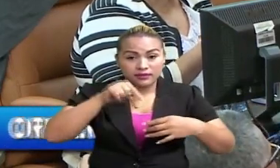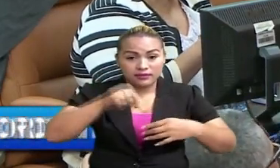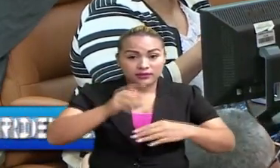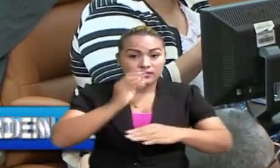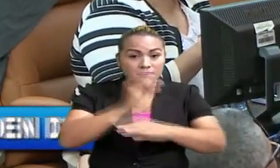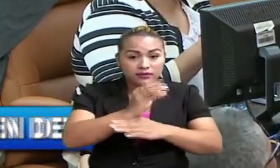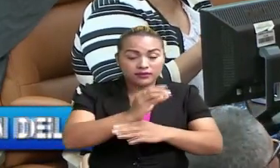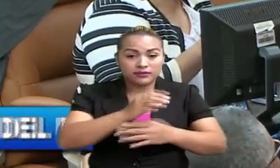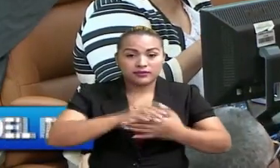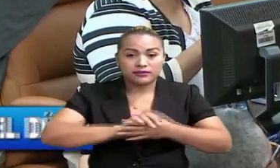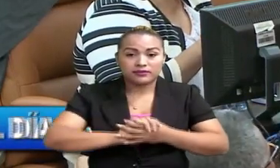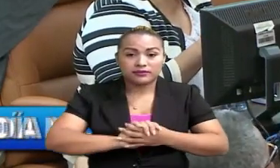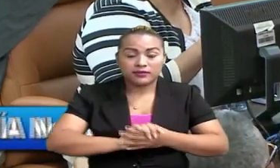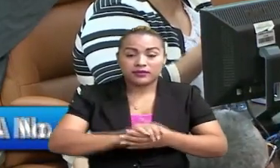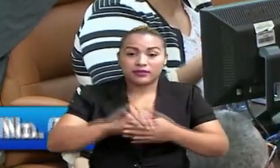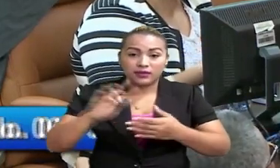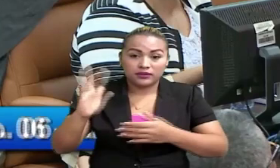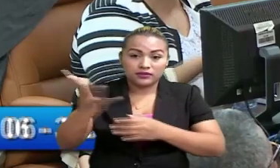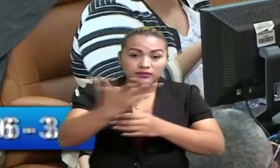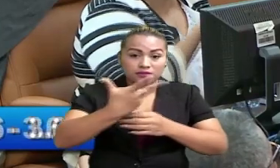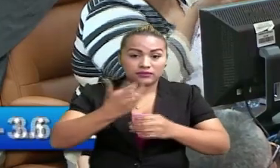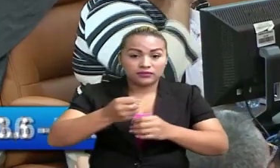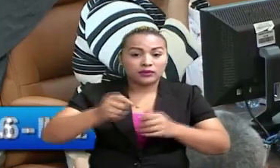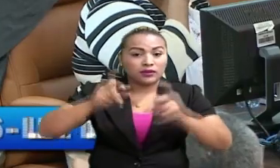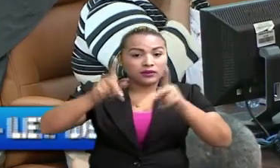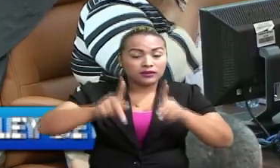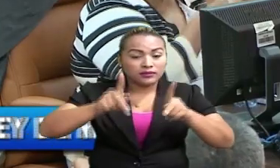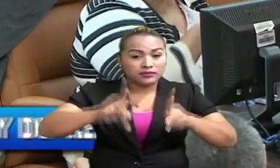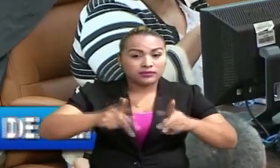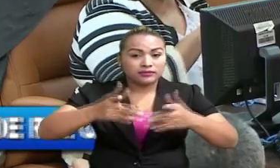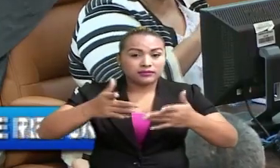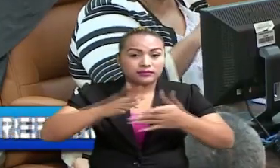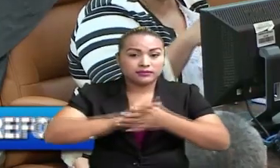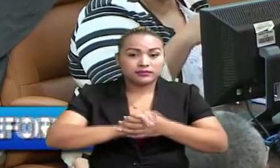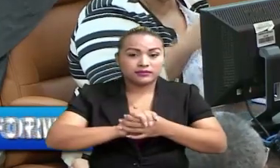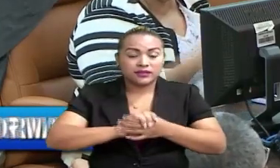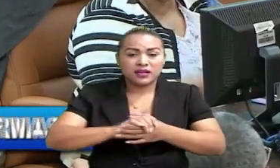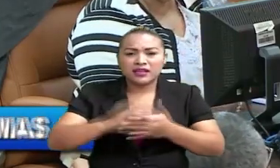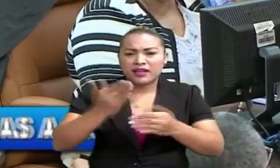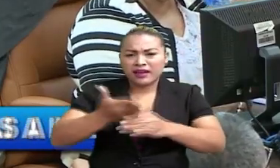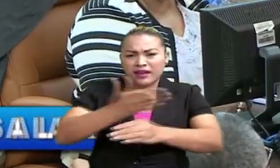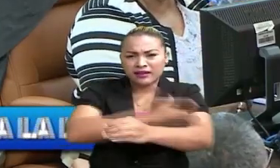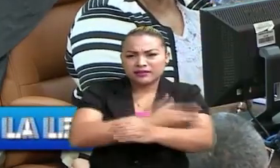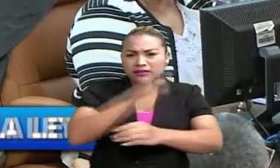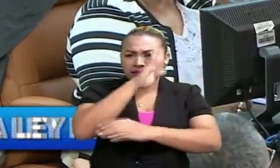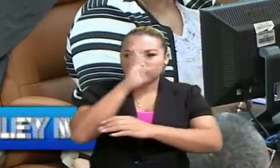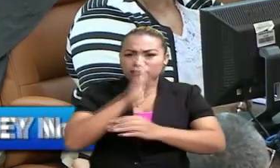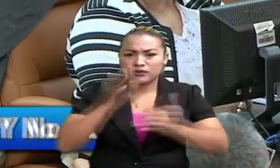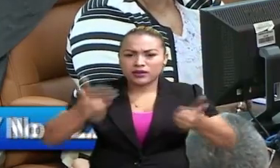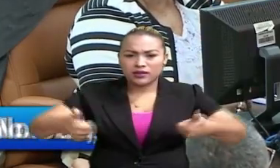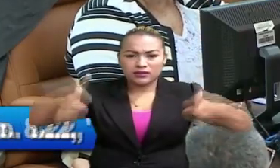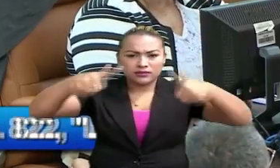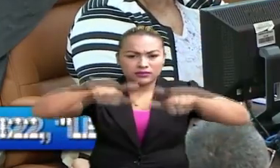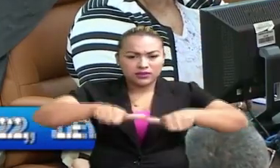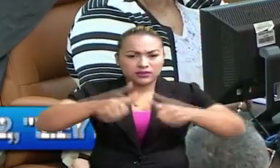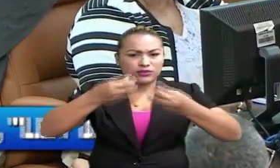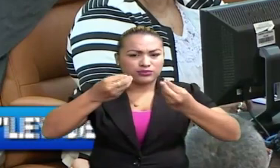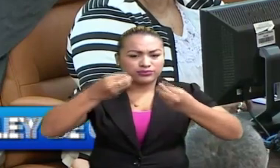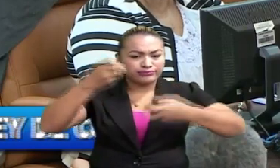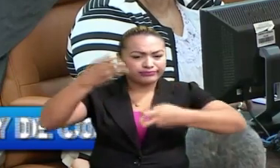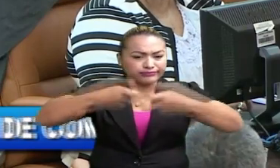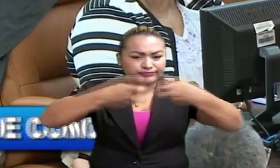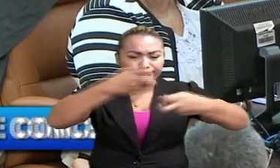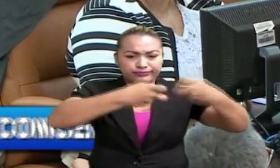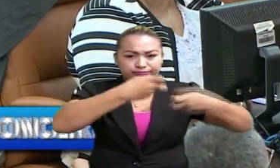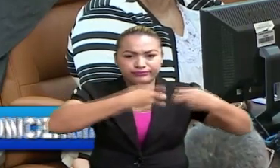¿ya? A todas las y los nicaragüenses que nunca estuvimos de acuerdo en semejante barbaridad. Aquí se